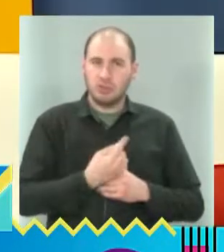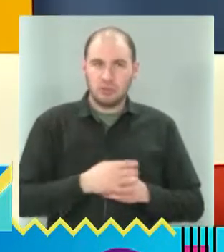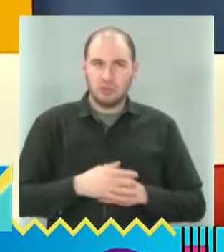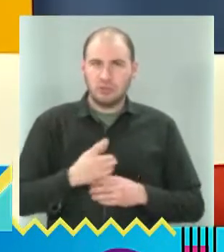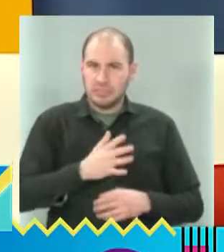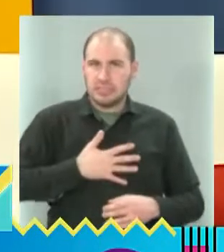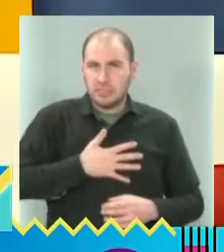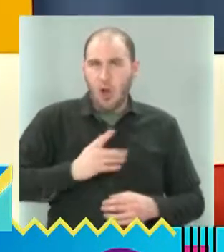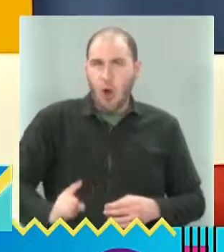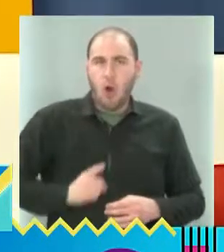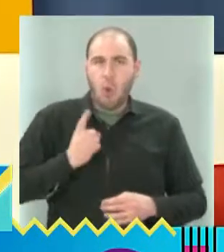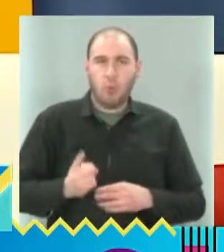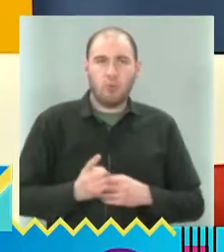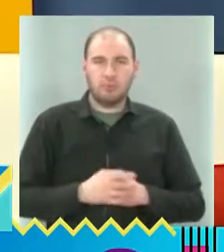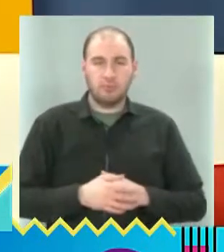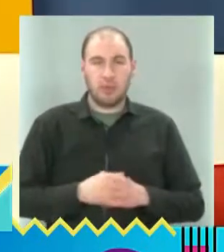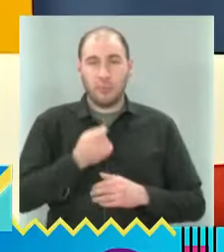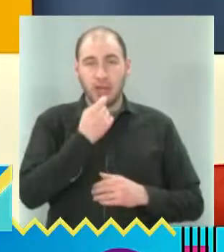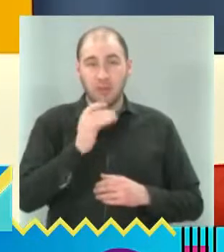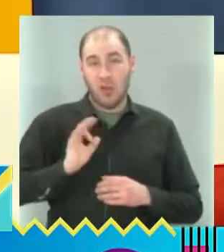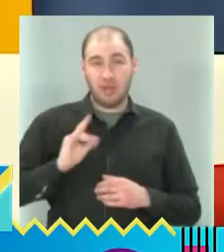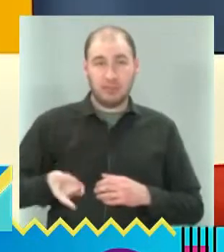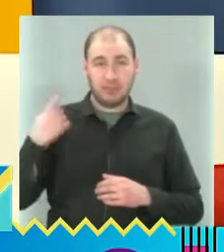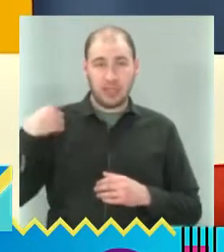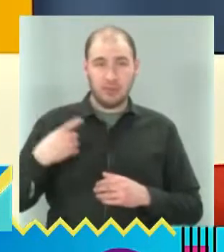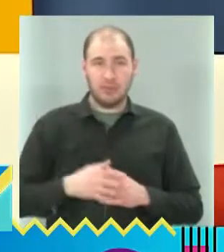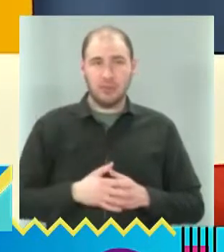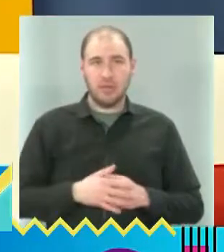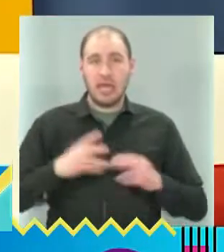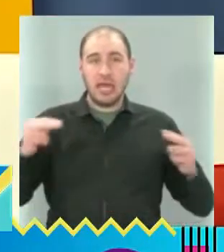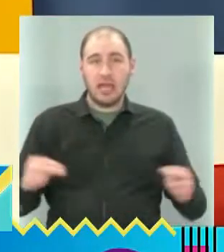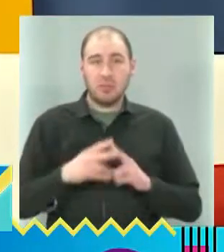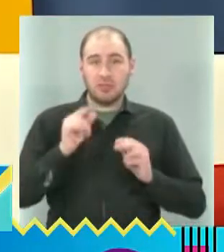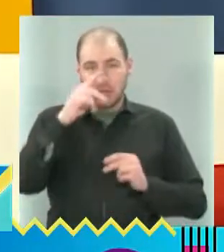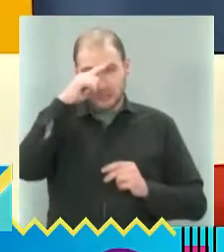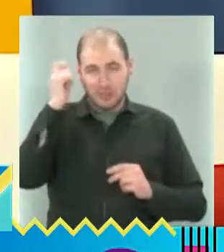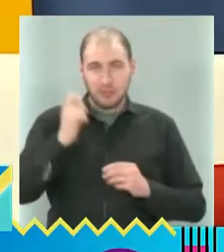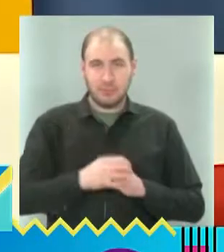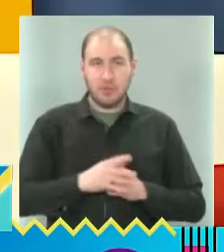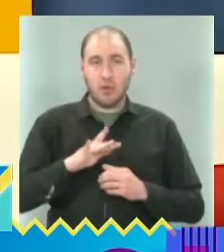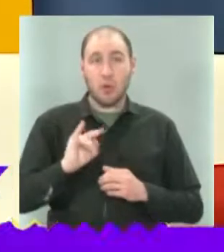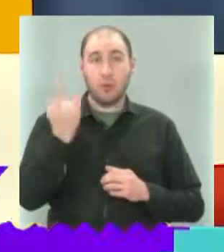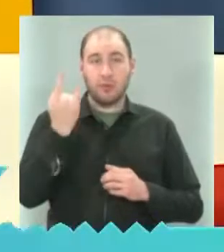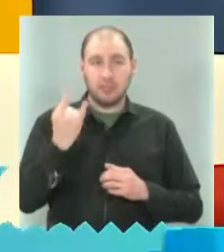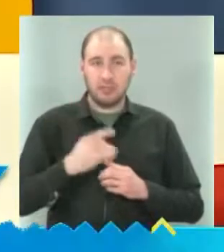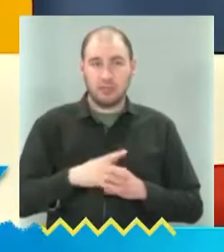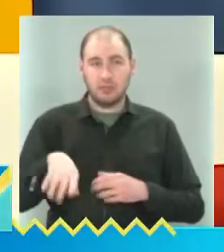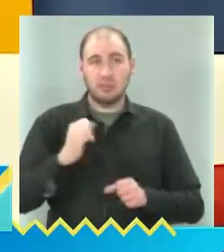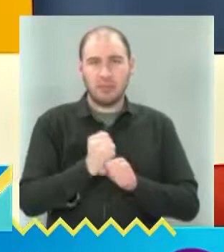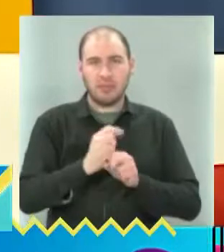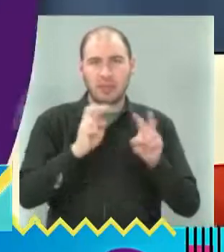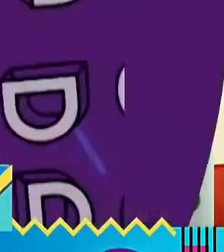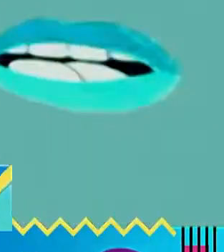muy orgullosos en cuanto a que, por ejemplo, el año pasado, el Encuentro Nacional de Universidades, que trabajamos el